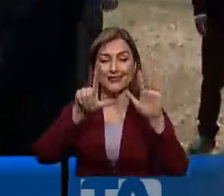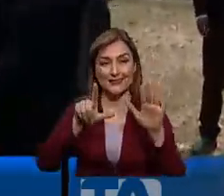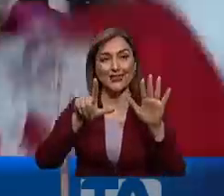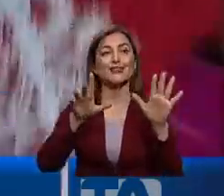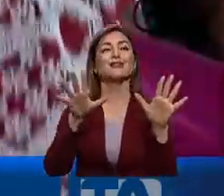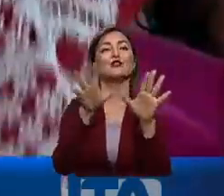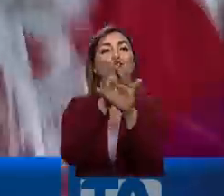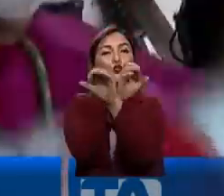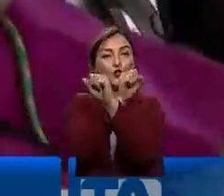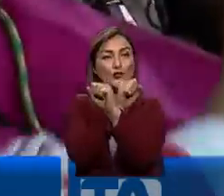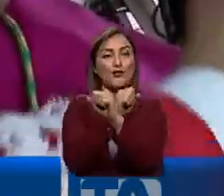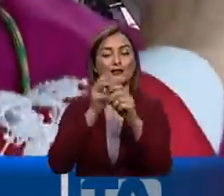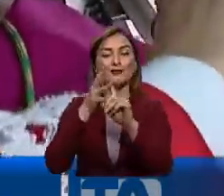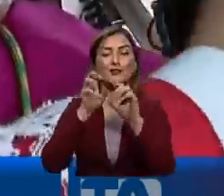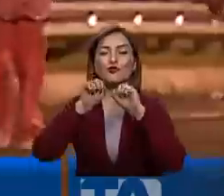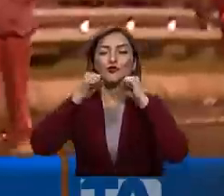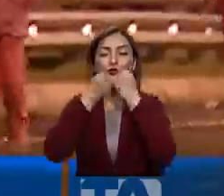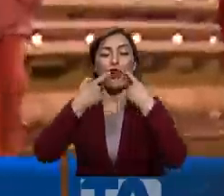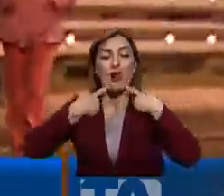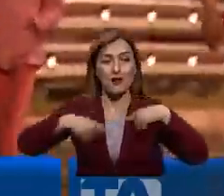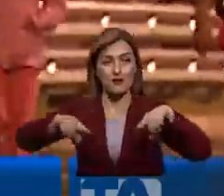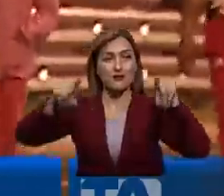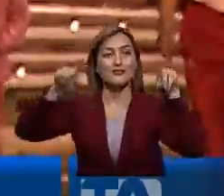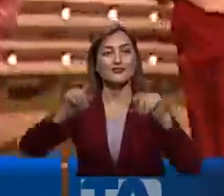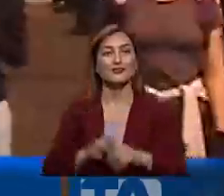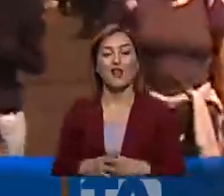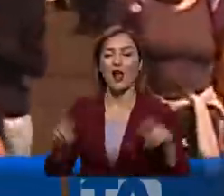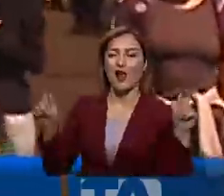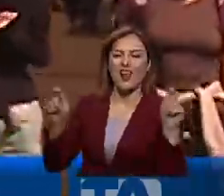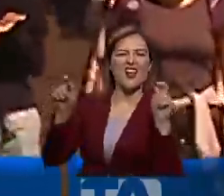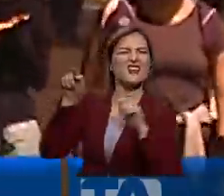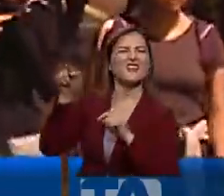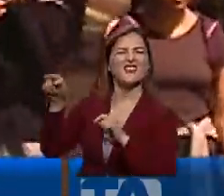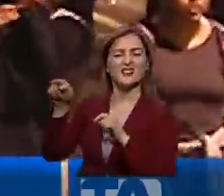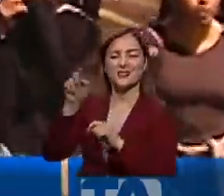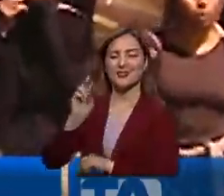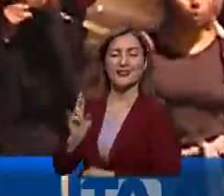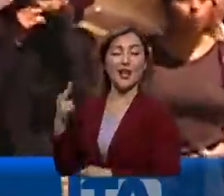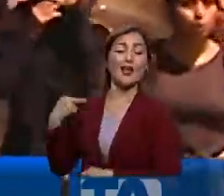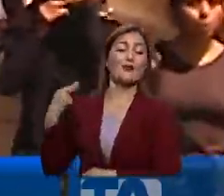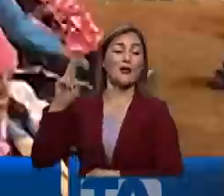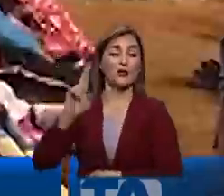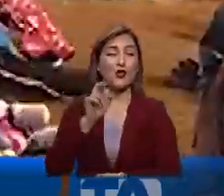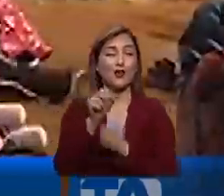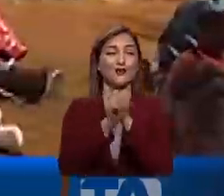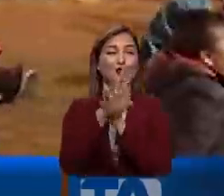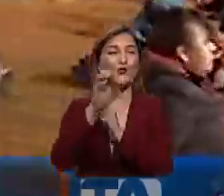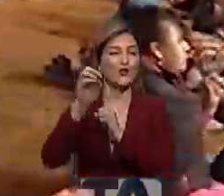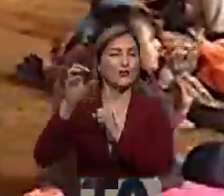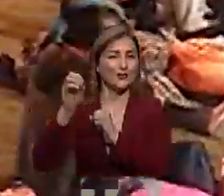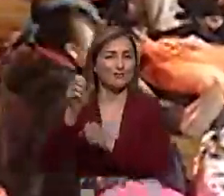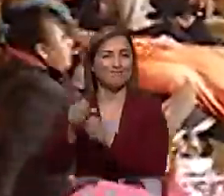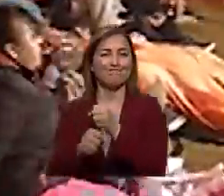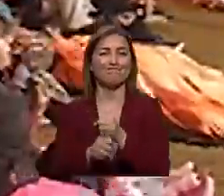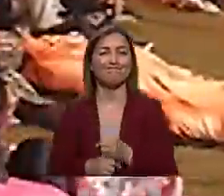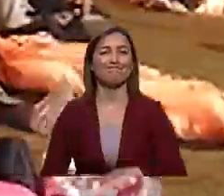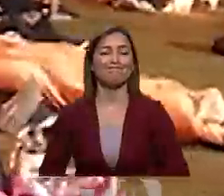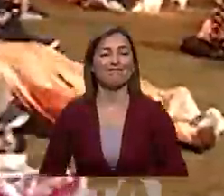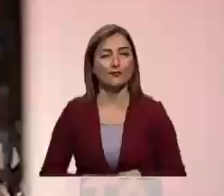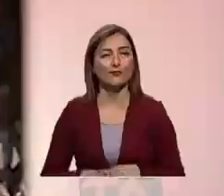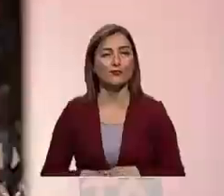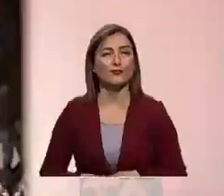y también será transmitida en redes sociales. Esta celebración religiosa se la ha realizado por más de 400 años. Helen